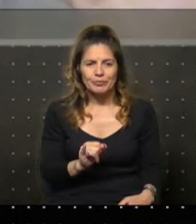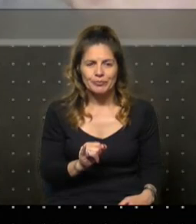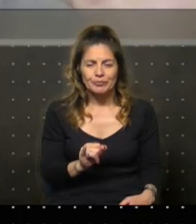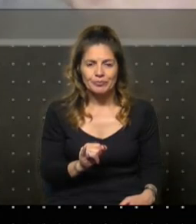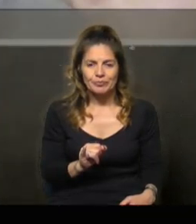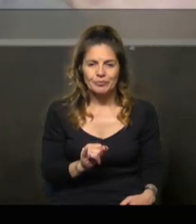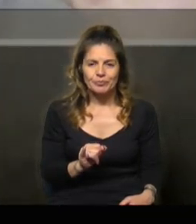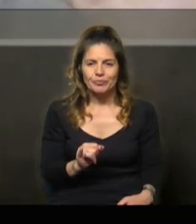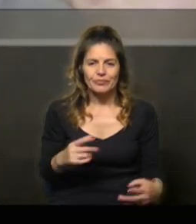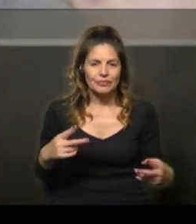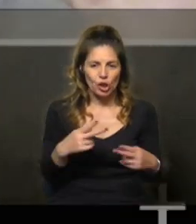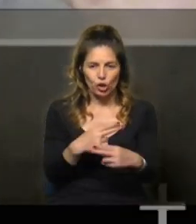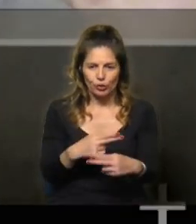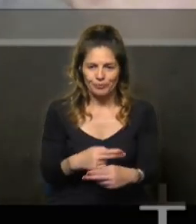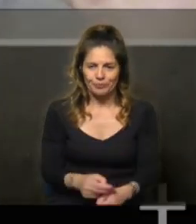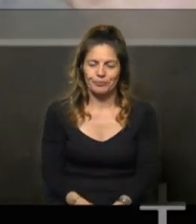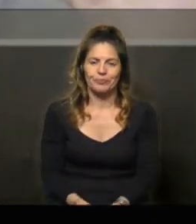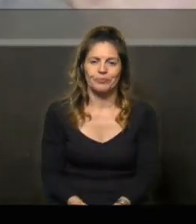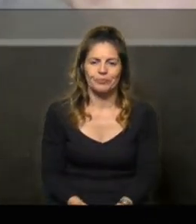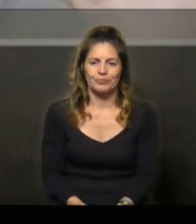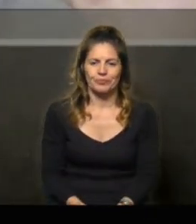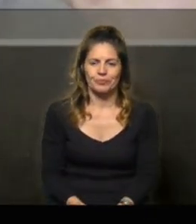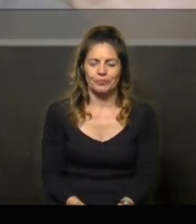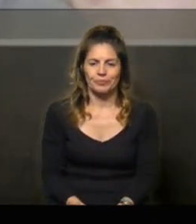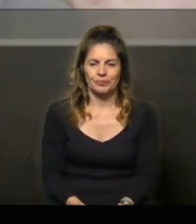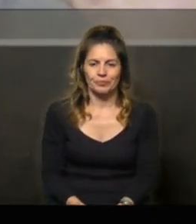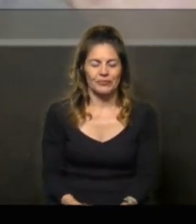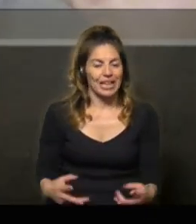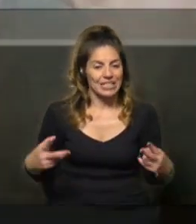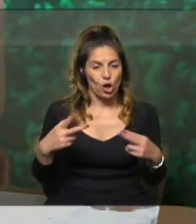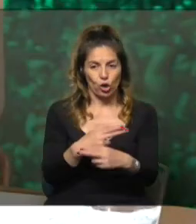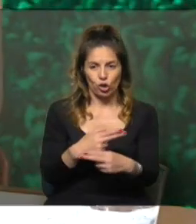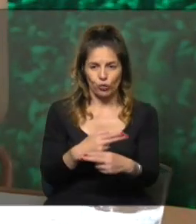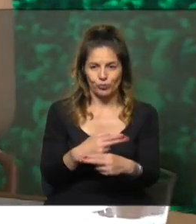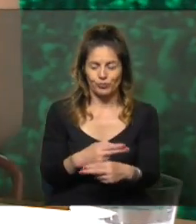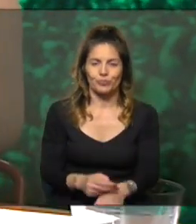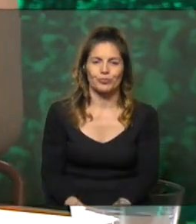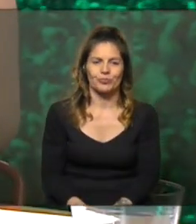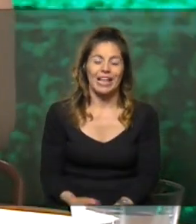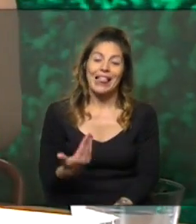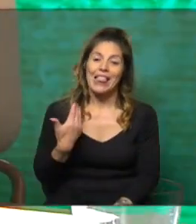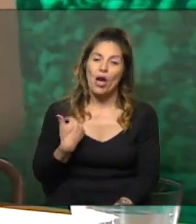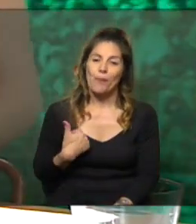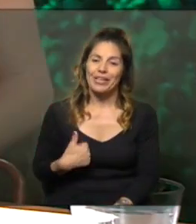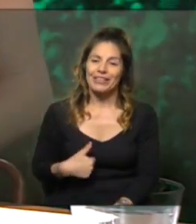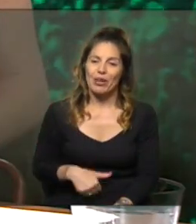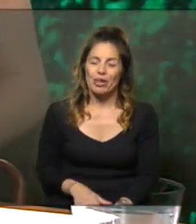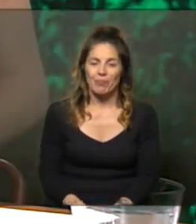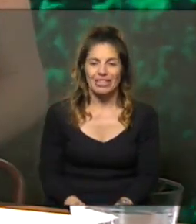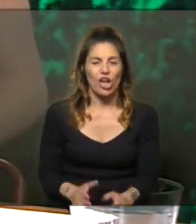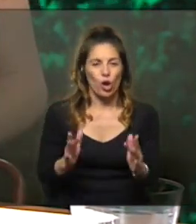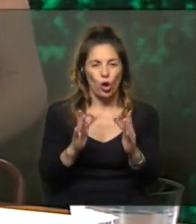manera a ver Marcelo Bueno sí se nos colgó Marcelo Lamentablemente lo teníamos allí en